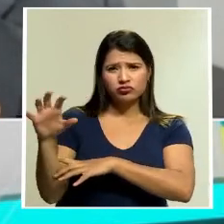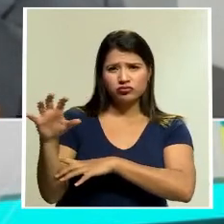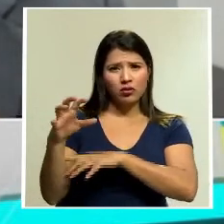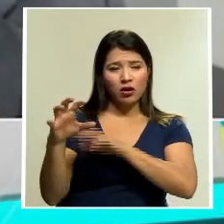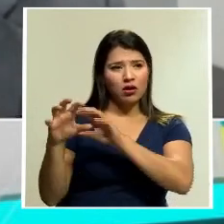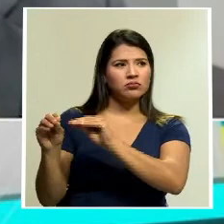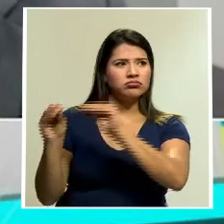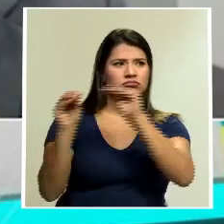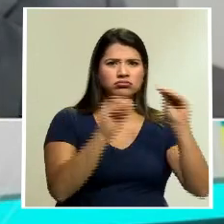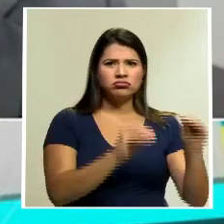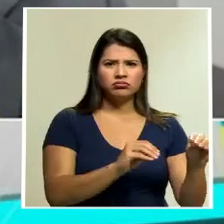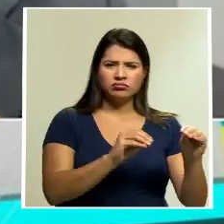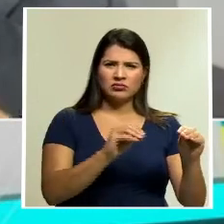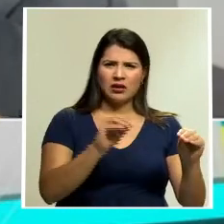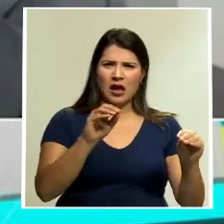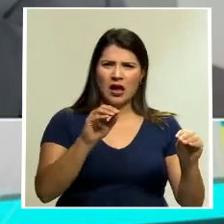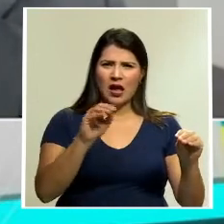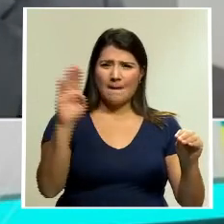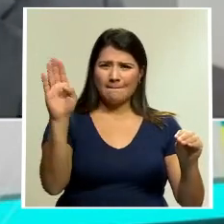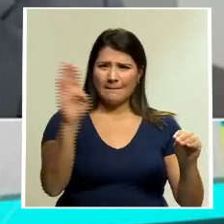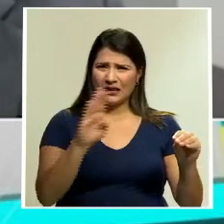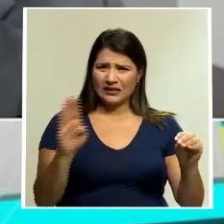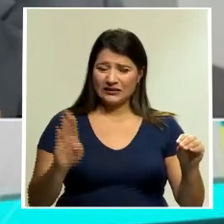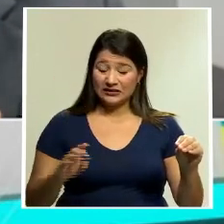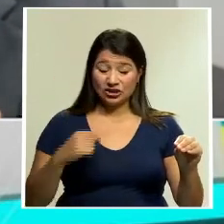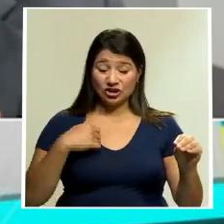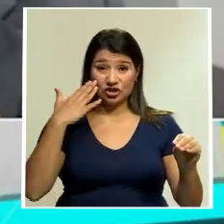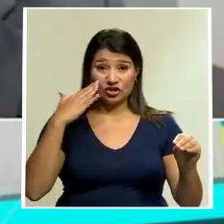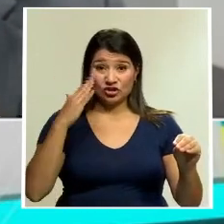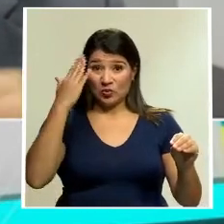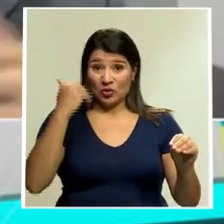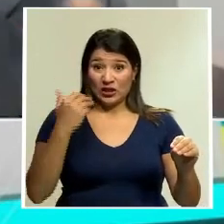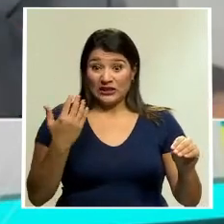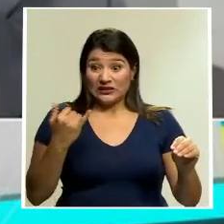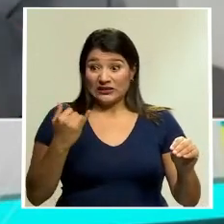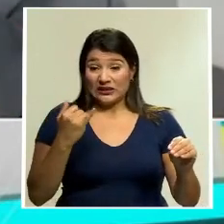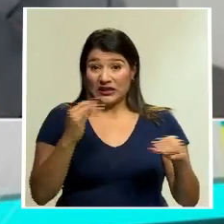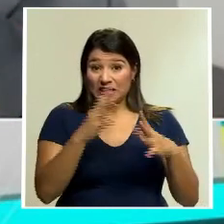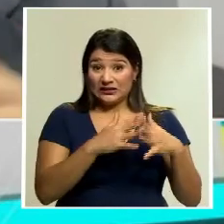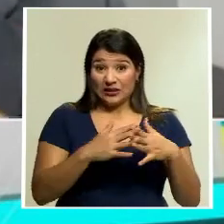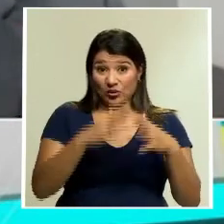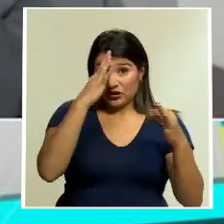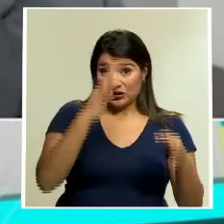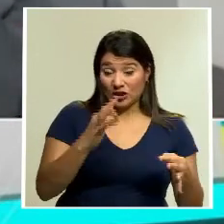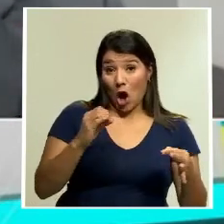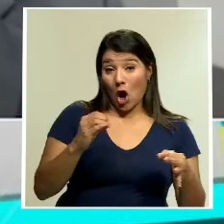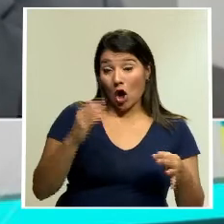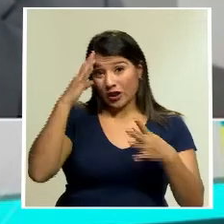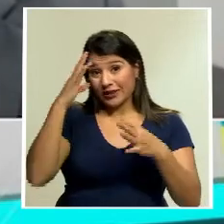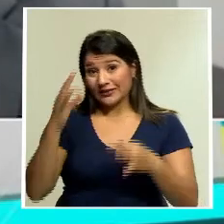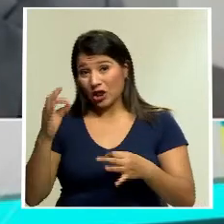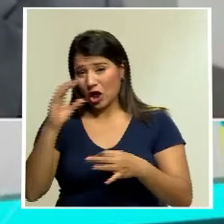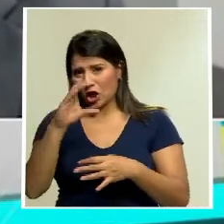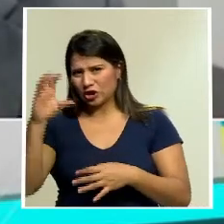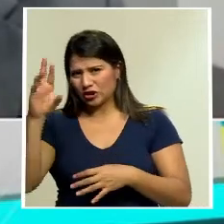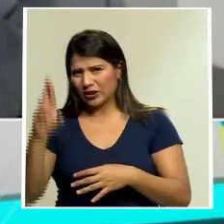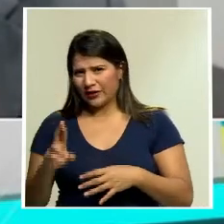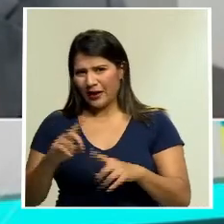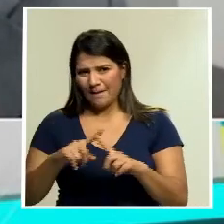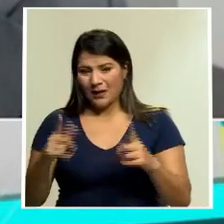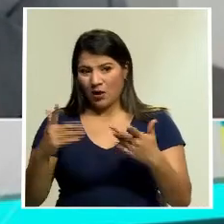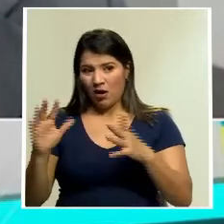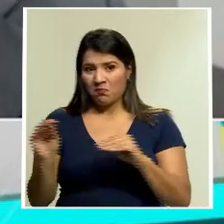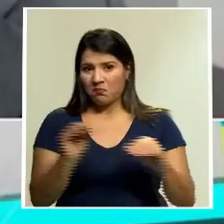por cierto. No sé si fue una decisión del gobierno de Estados Unidos o del gobierno de Costa Rica, pero lo cierto del caso es que ya no están